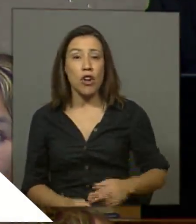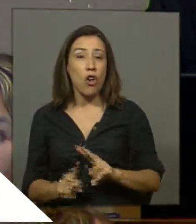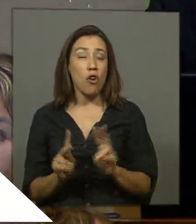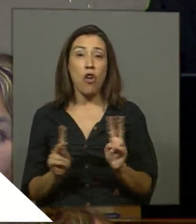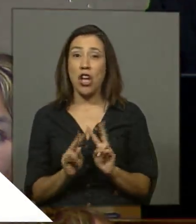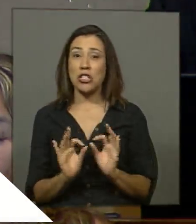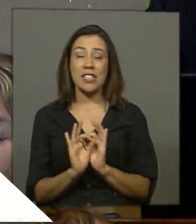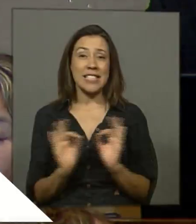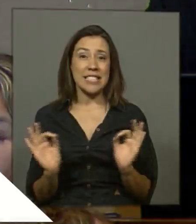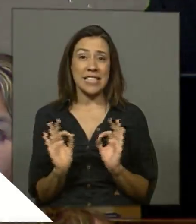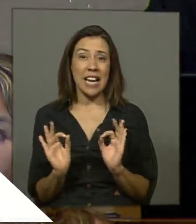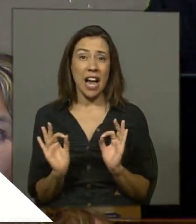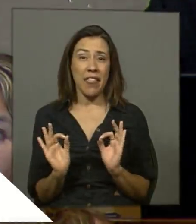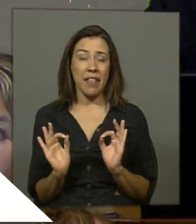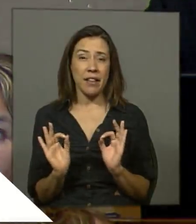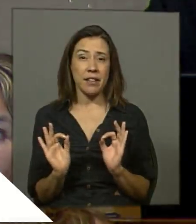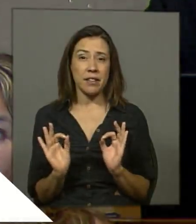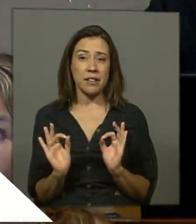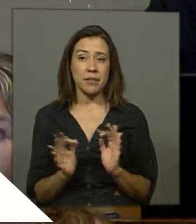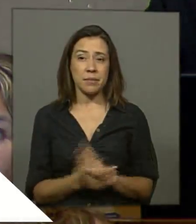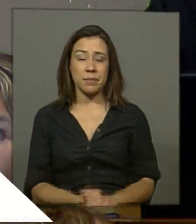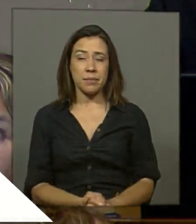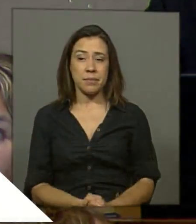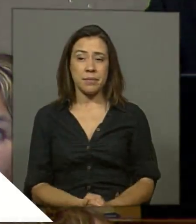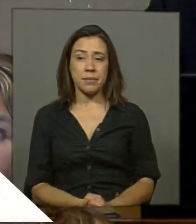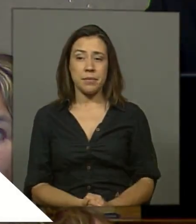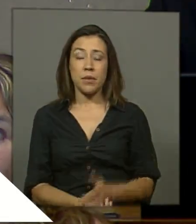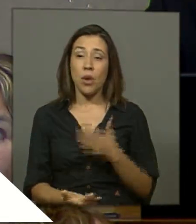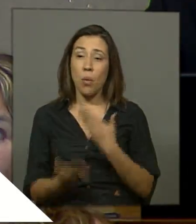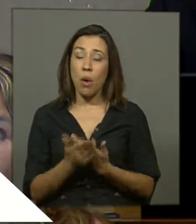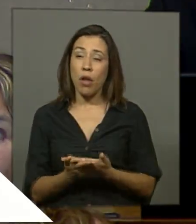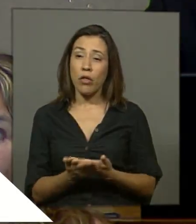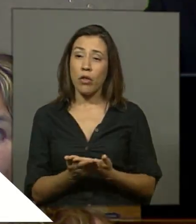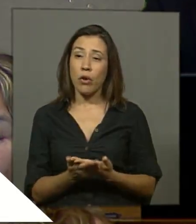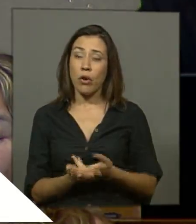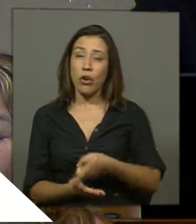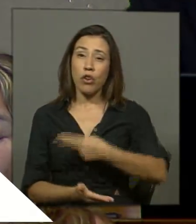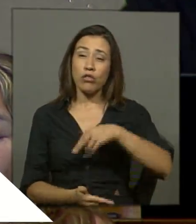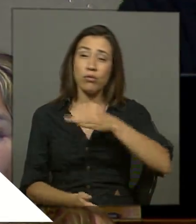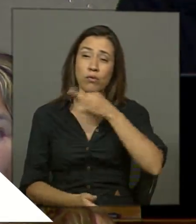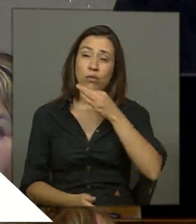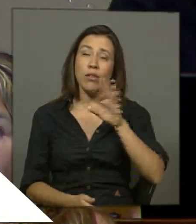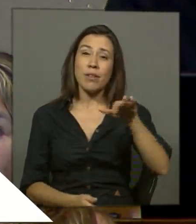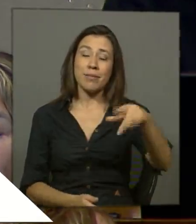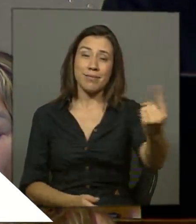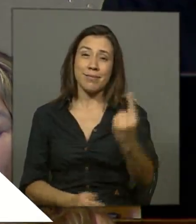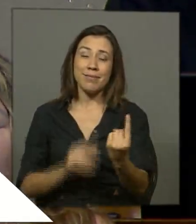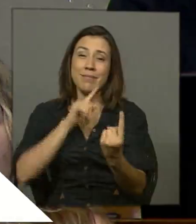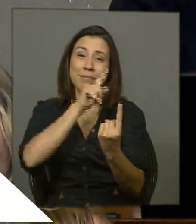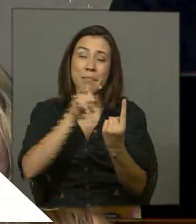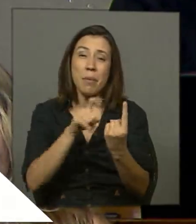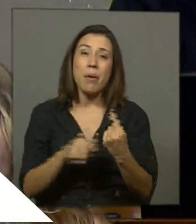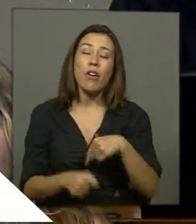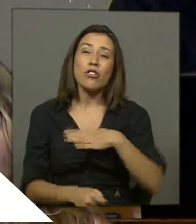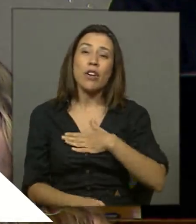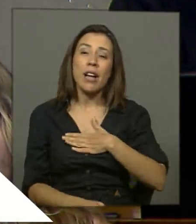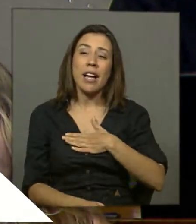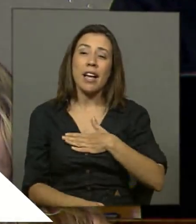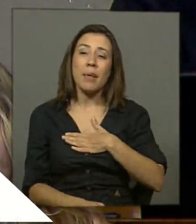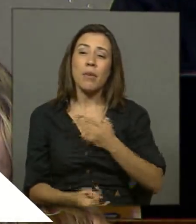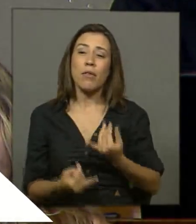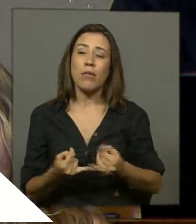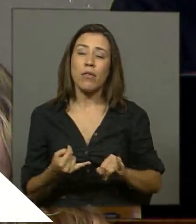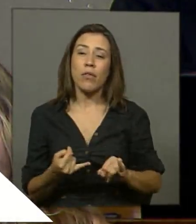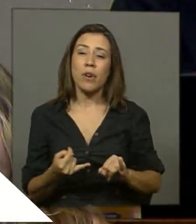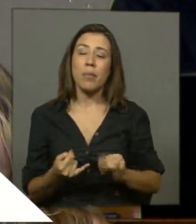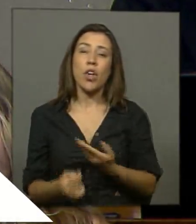hecho absolutamente nada por ella cuando Nosotros hemos hablado de la interpelación es porque queremos de una vez por